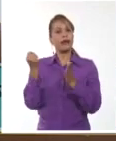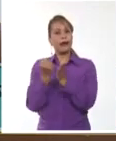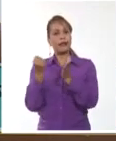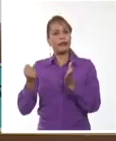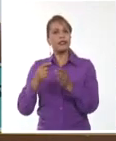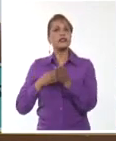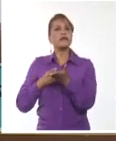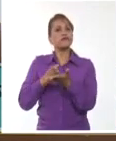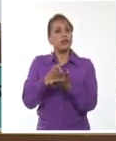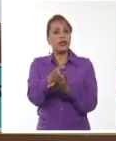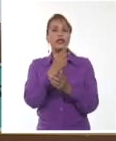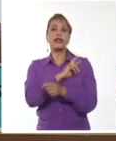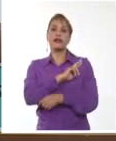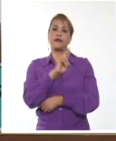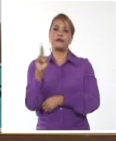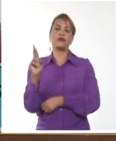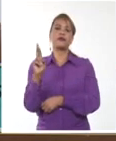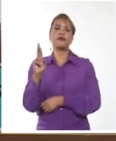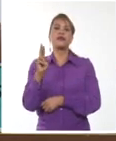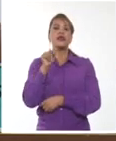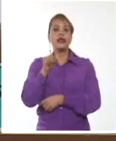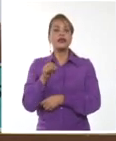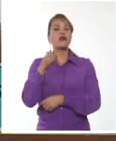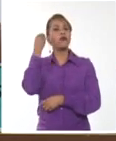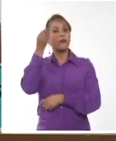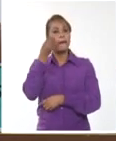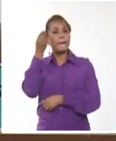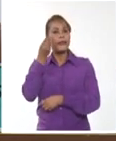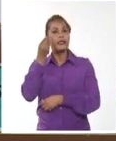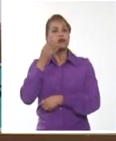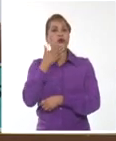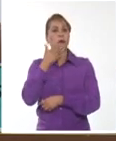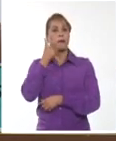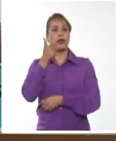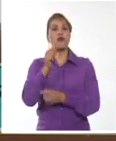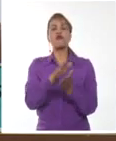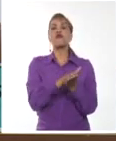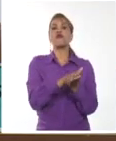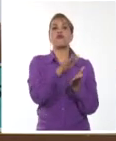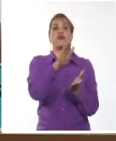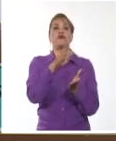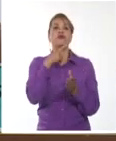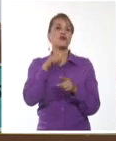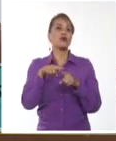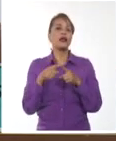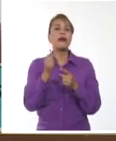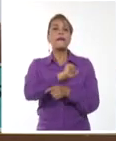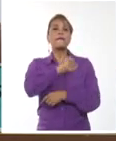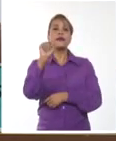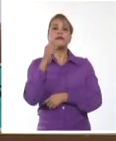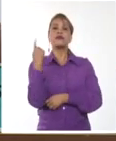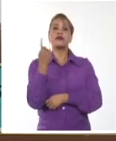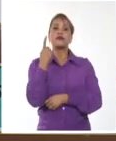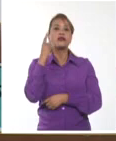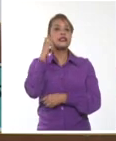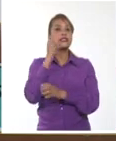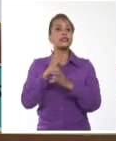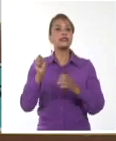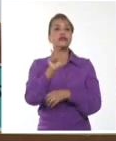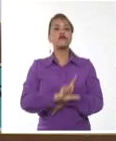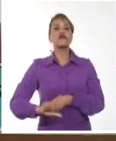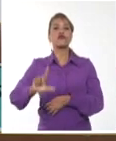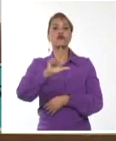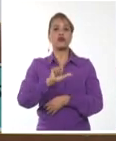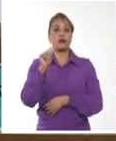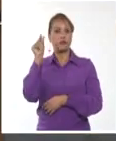de la obra de la revolución. Y este pienso que es nuestro mayor compromiso con el Premio Nacional de Ciencias Sociales y